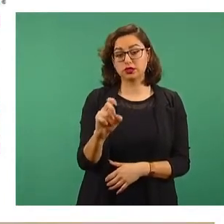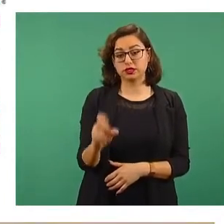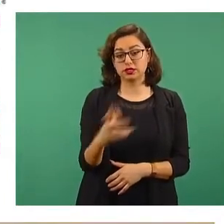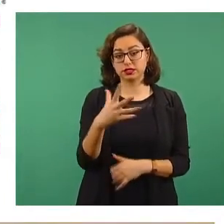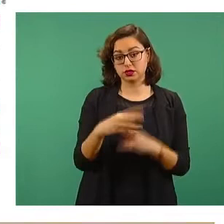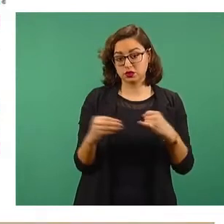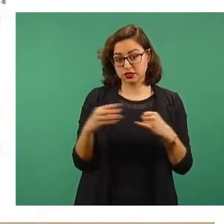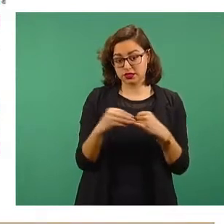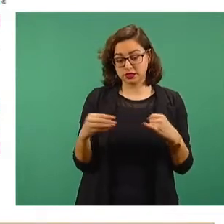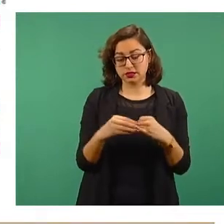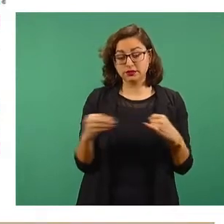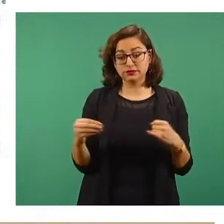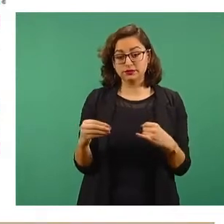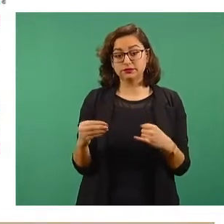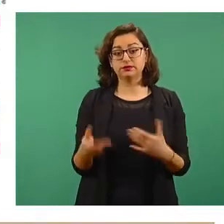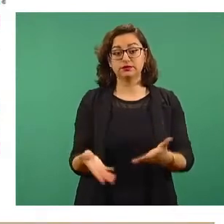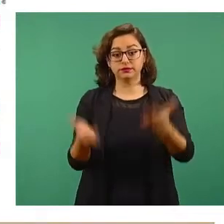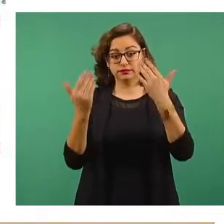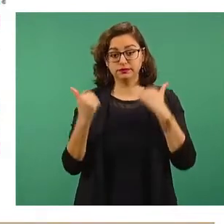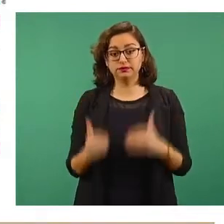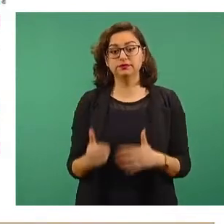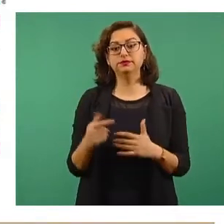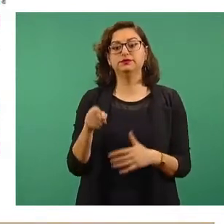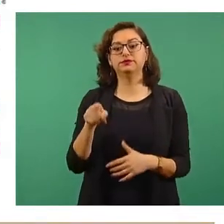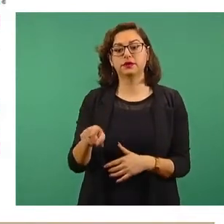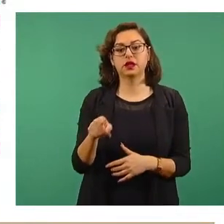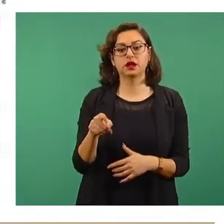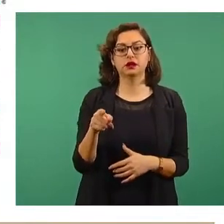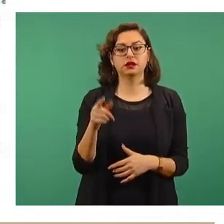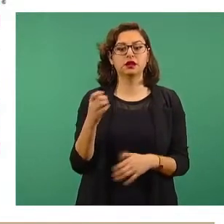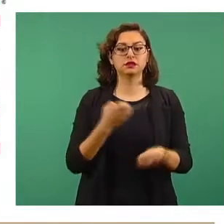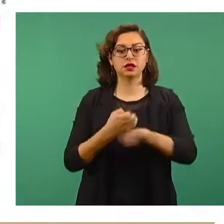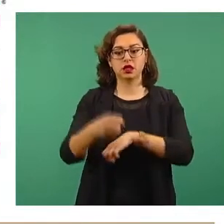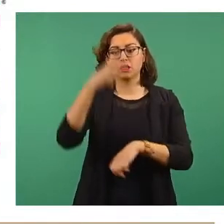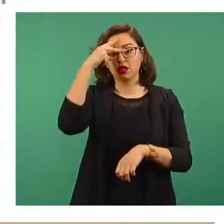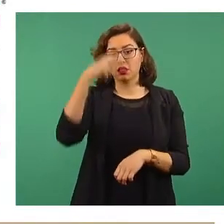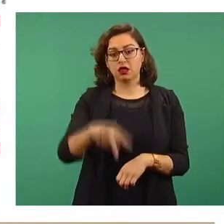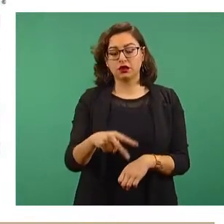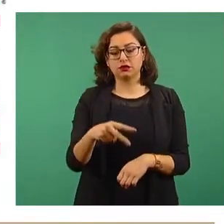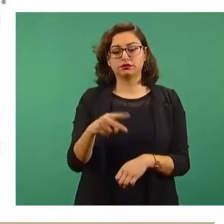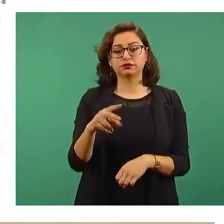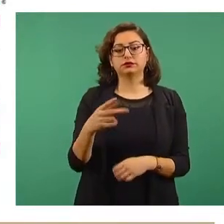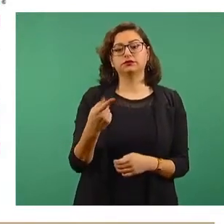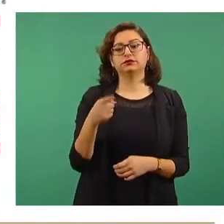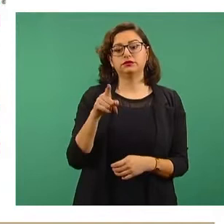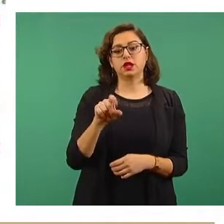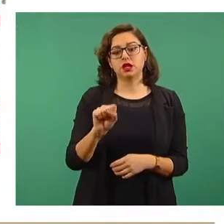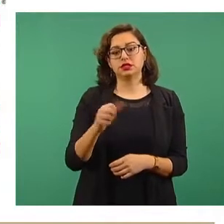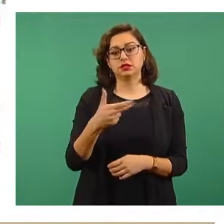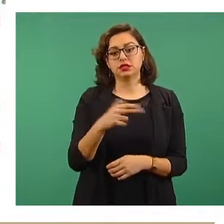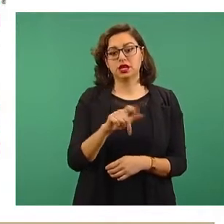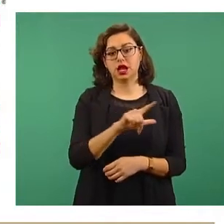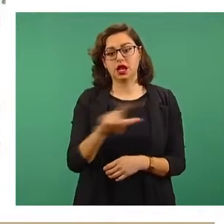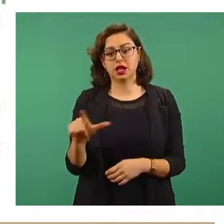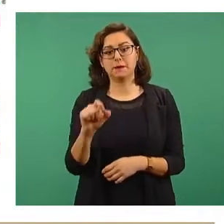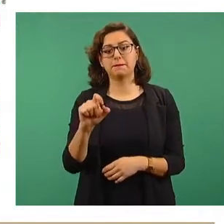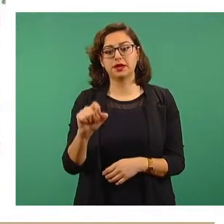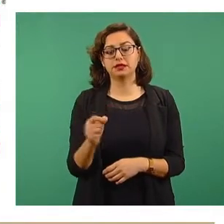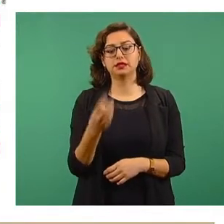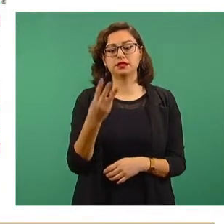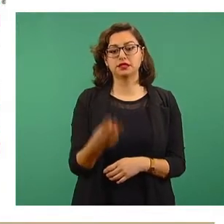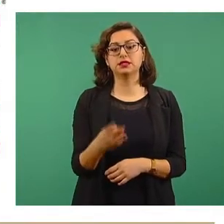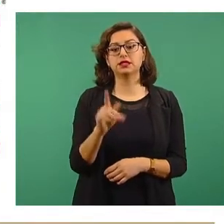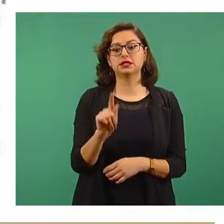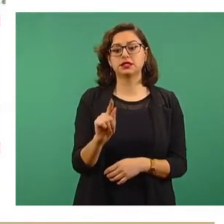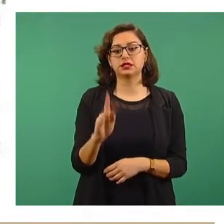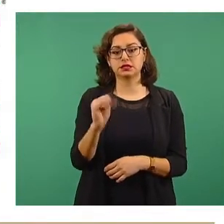35 centavos por parte de la franquicia Pemex y en Atizapán de Zaragoza, Estado de México, de la marca Shell, en 23 pesos con